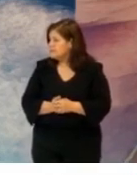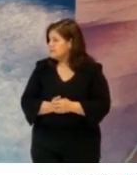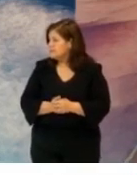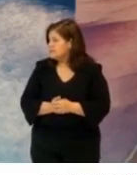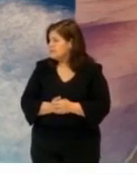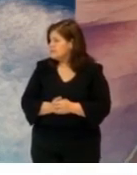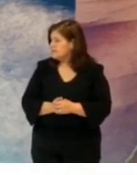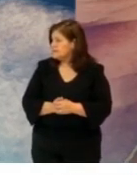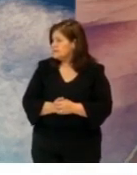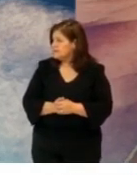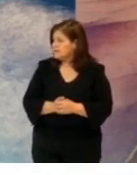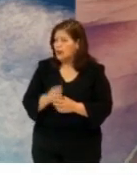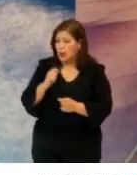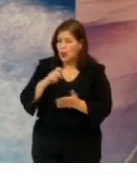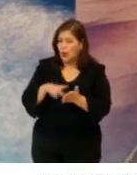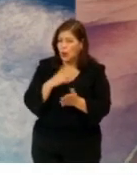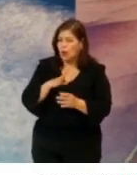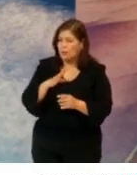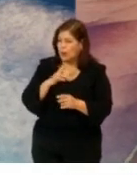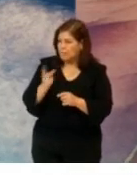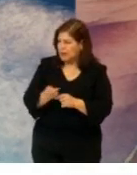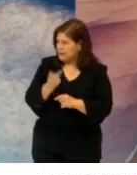Reformúleme la pregunta.